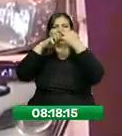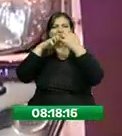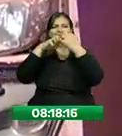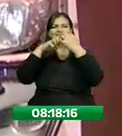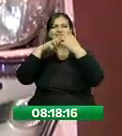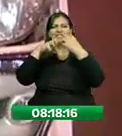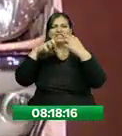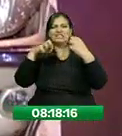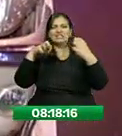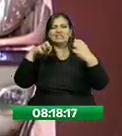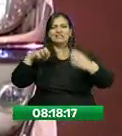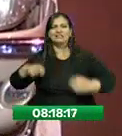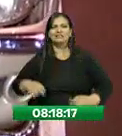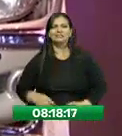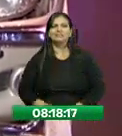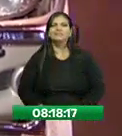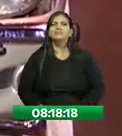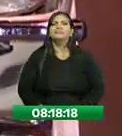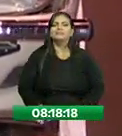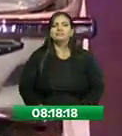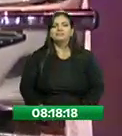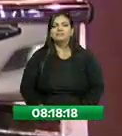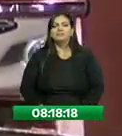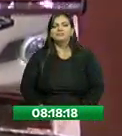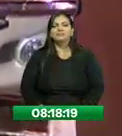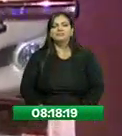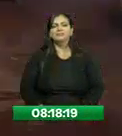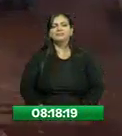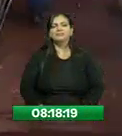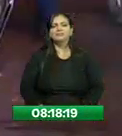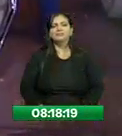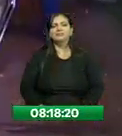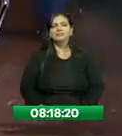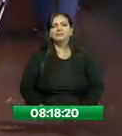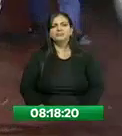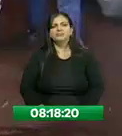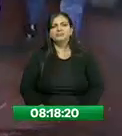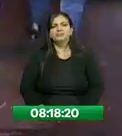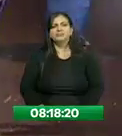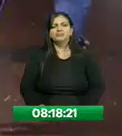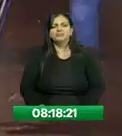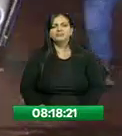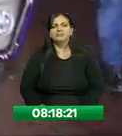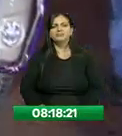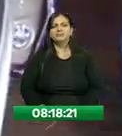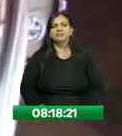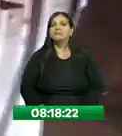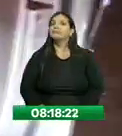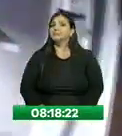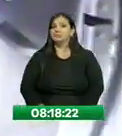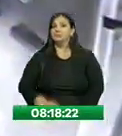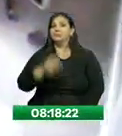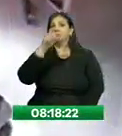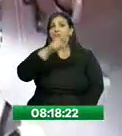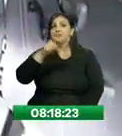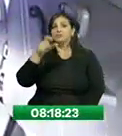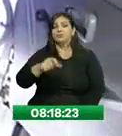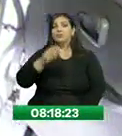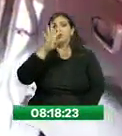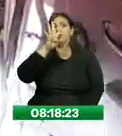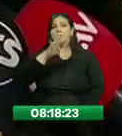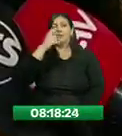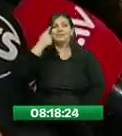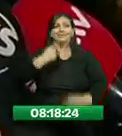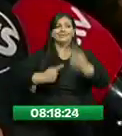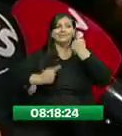Los vehículos involucrados son una camioneta doble cabina y una furgoneta, cuyos ocupantes resultaron